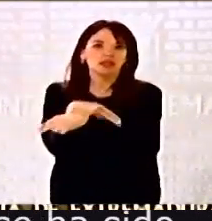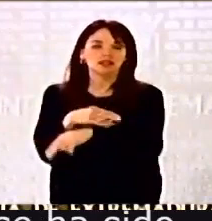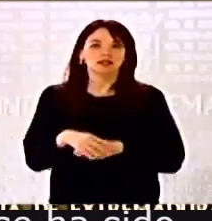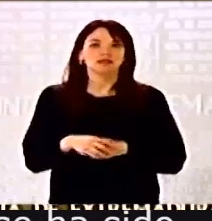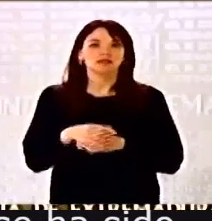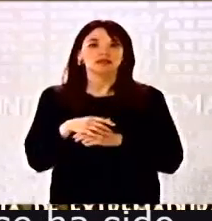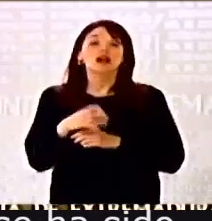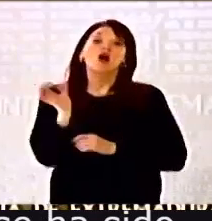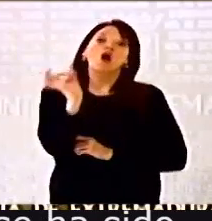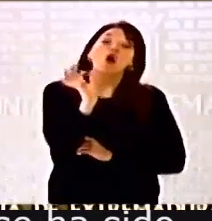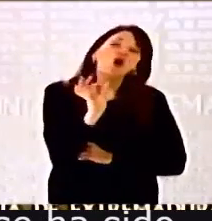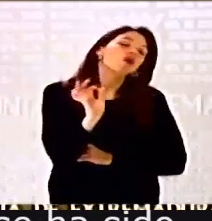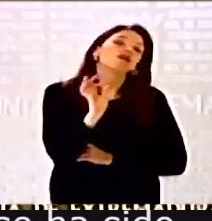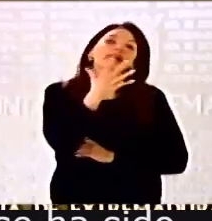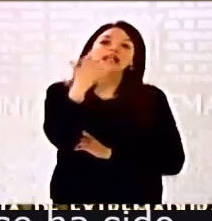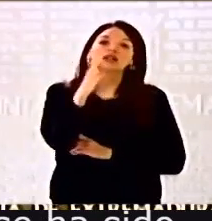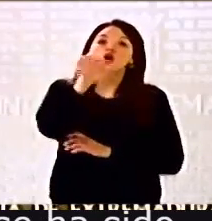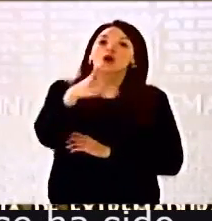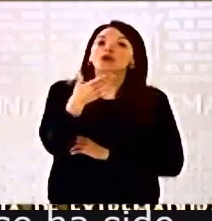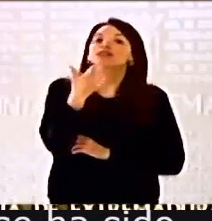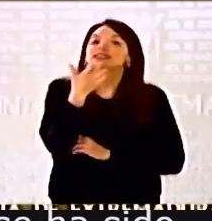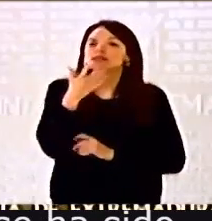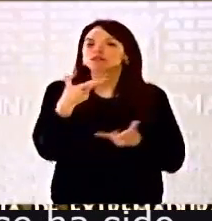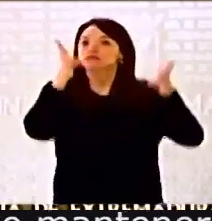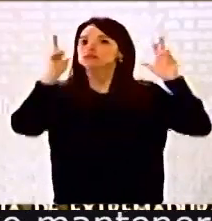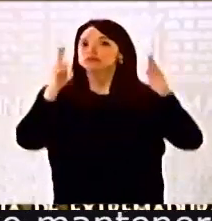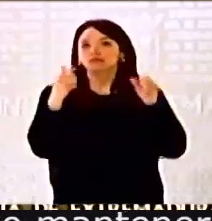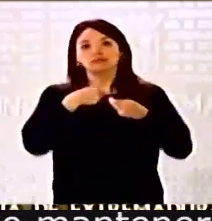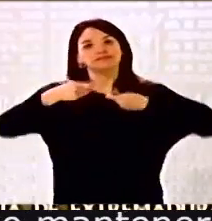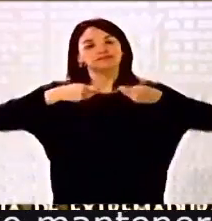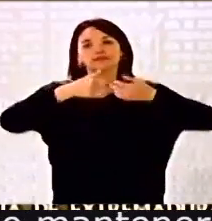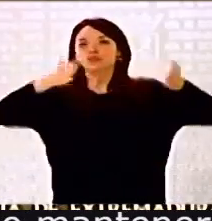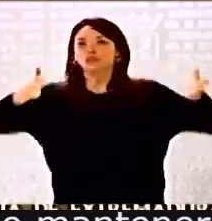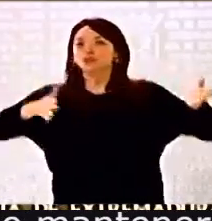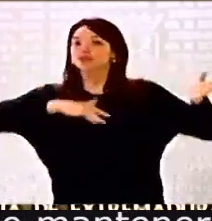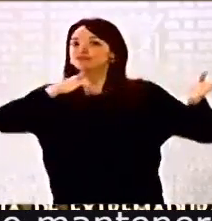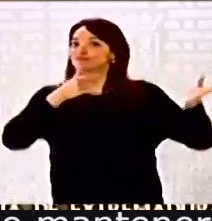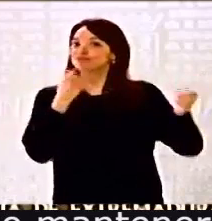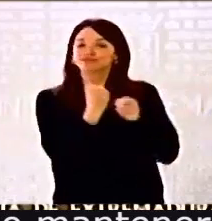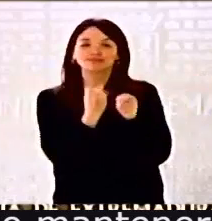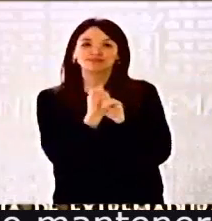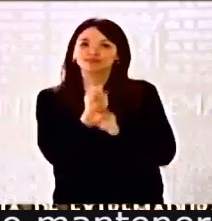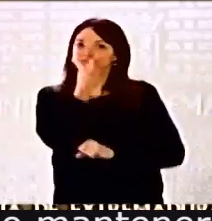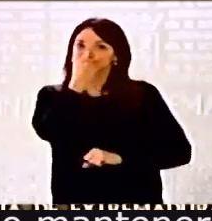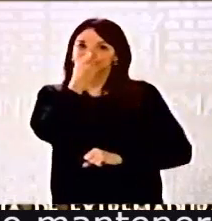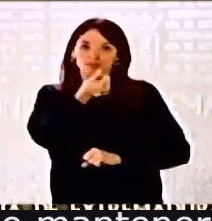les ha permitido mantener la actividad funcionando, pero no han tenido suficiente actividad en sus negocios.